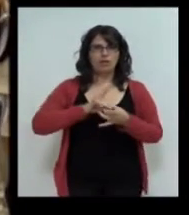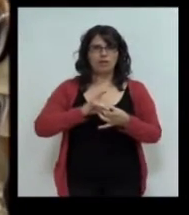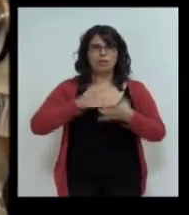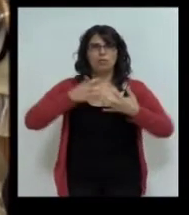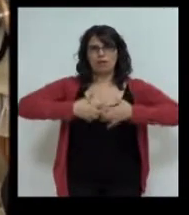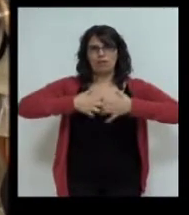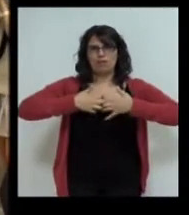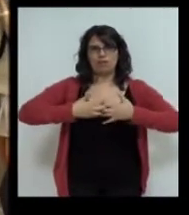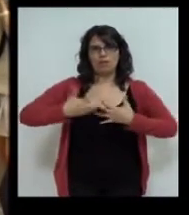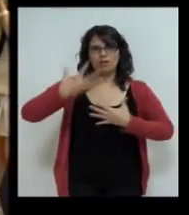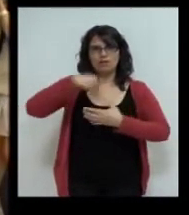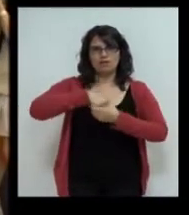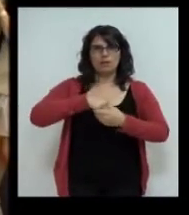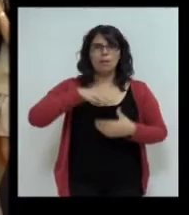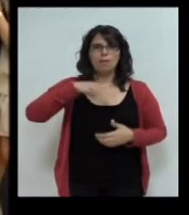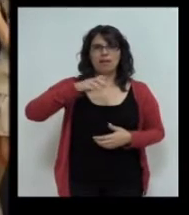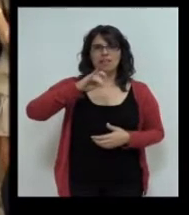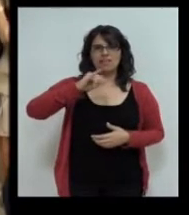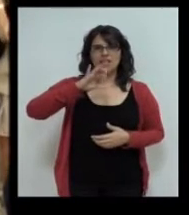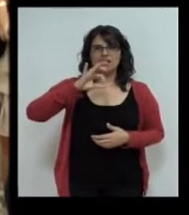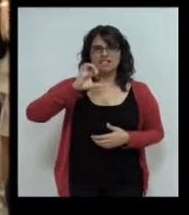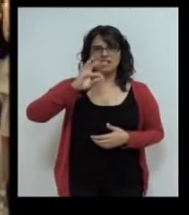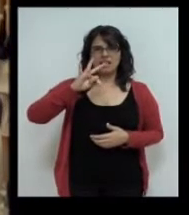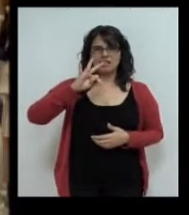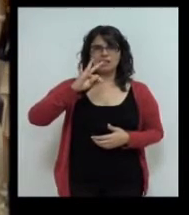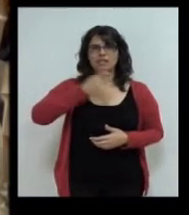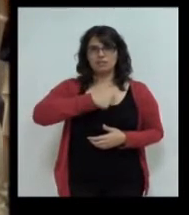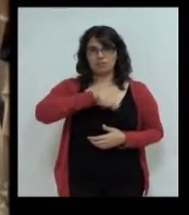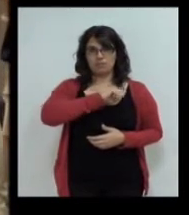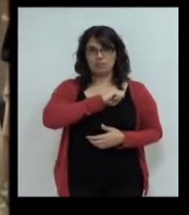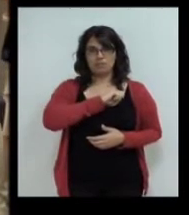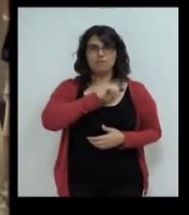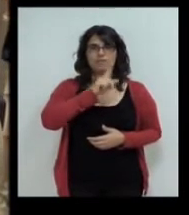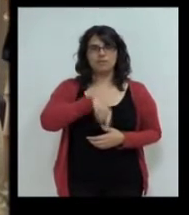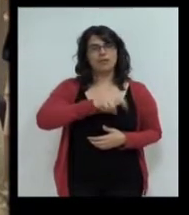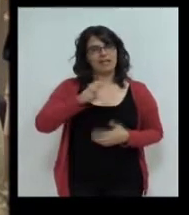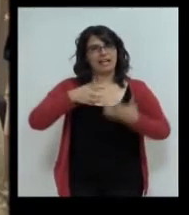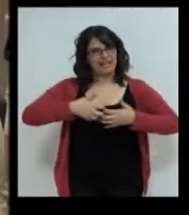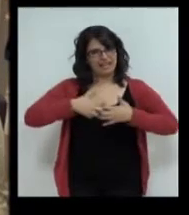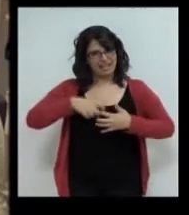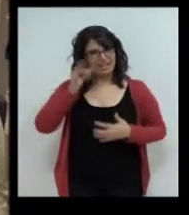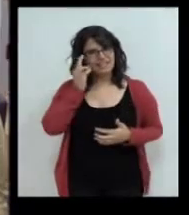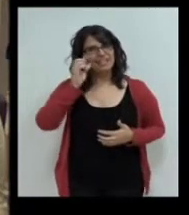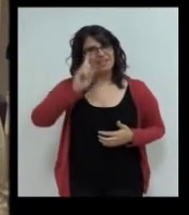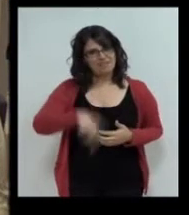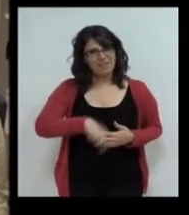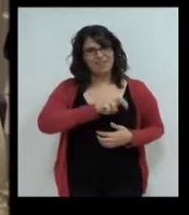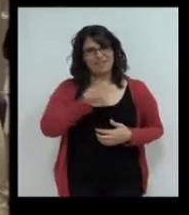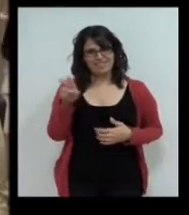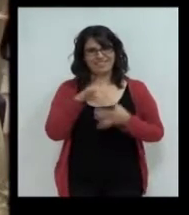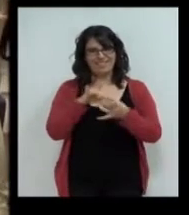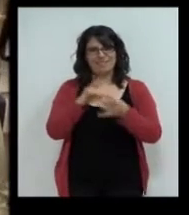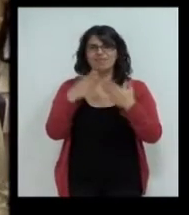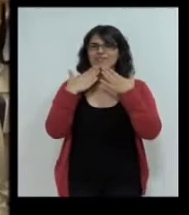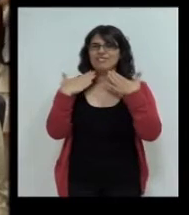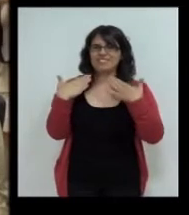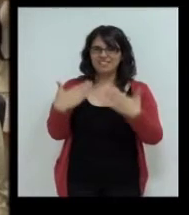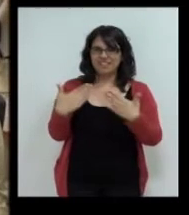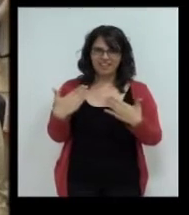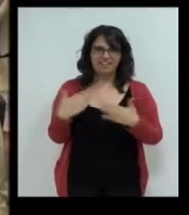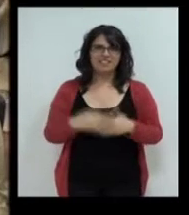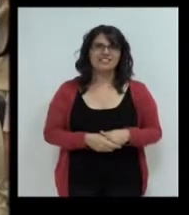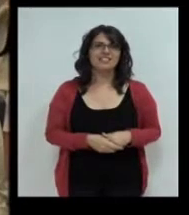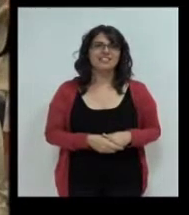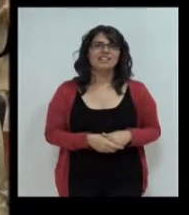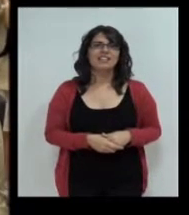de Antena y Mediaset España. También tenemos otra ingeniera de telecomunicaciones también en la mesa. Muchísimas gracias, desarrollo la labor